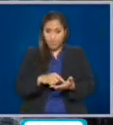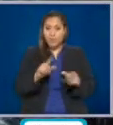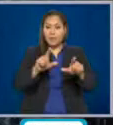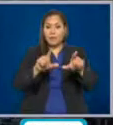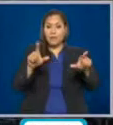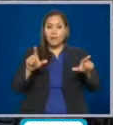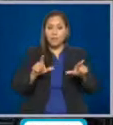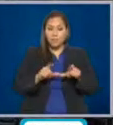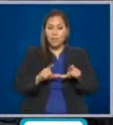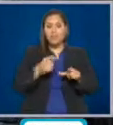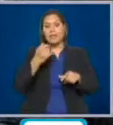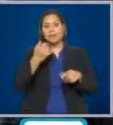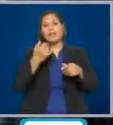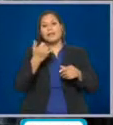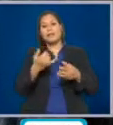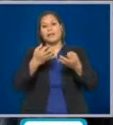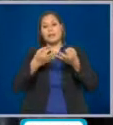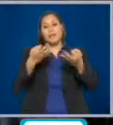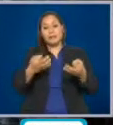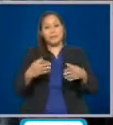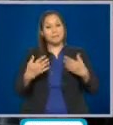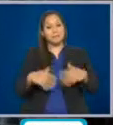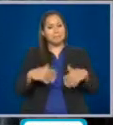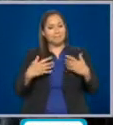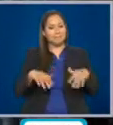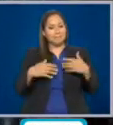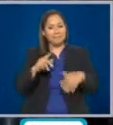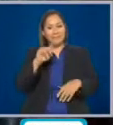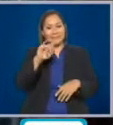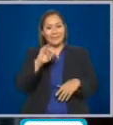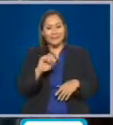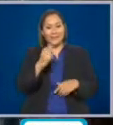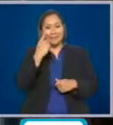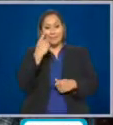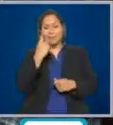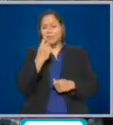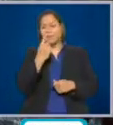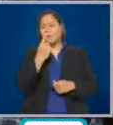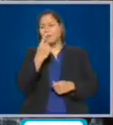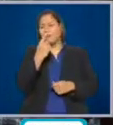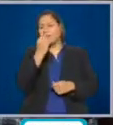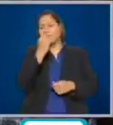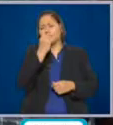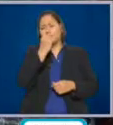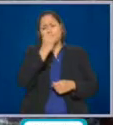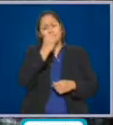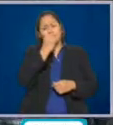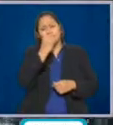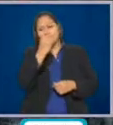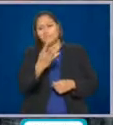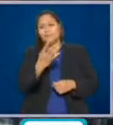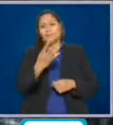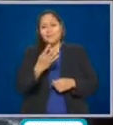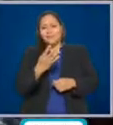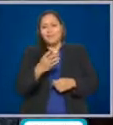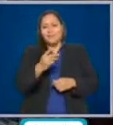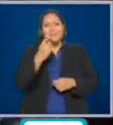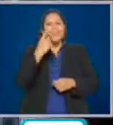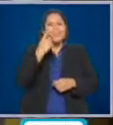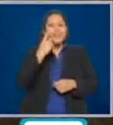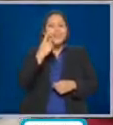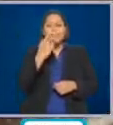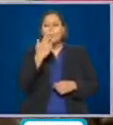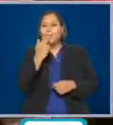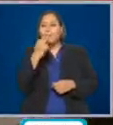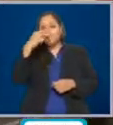Laguna y tierra. Uy, tío Alberto, mire. Ay, échale un ojito a